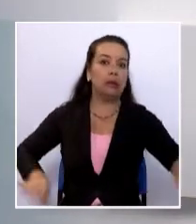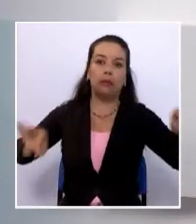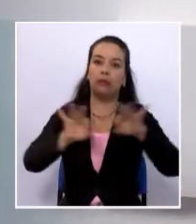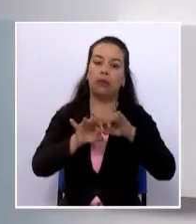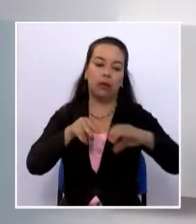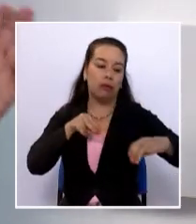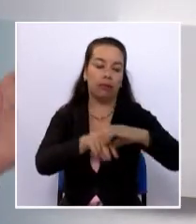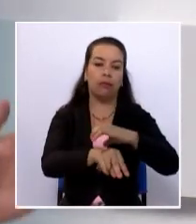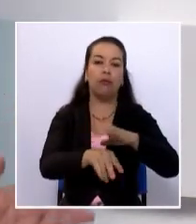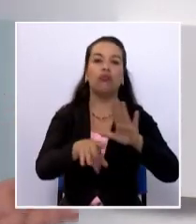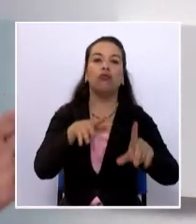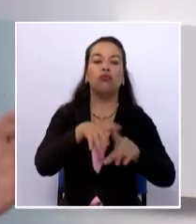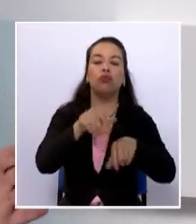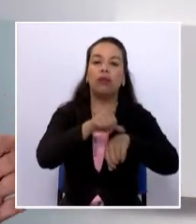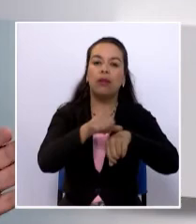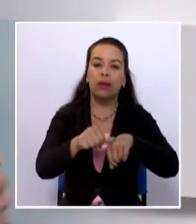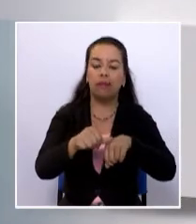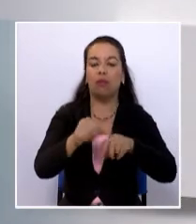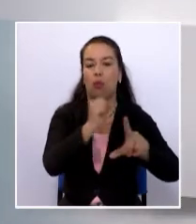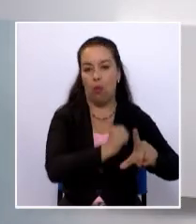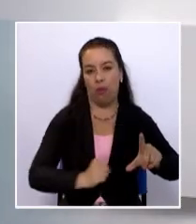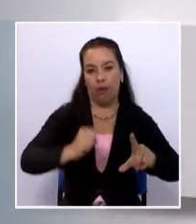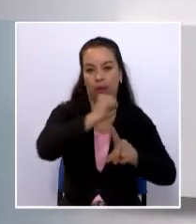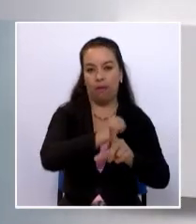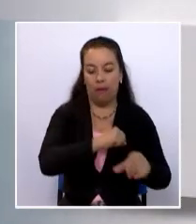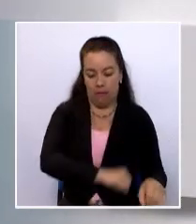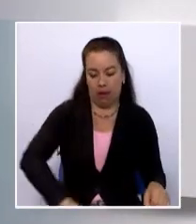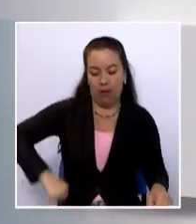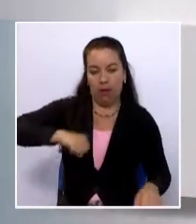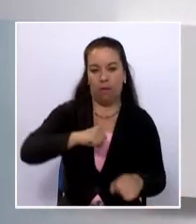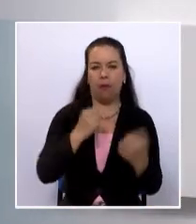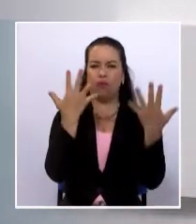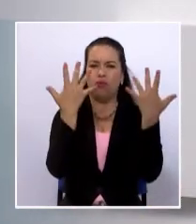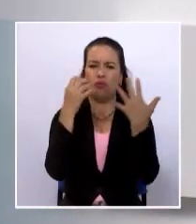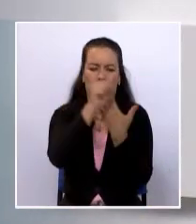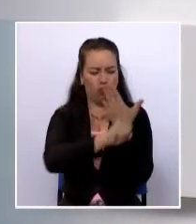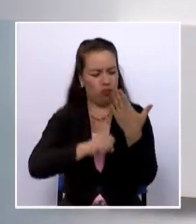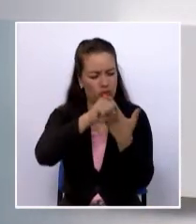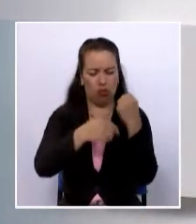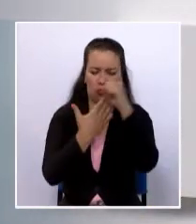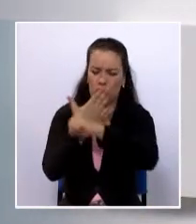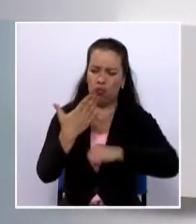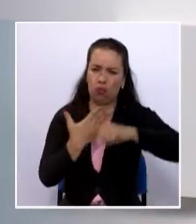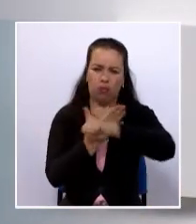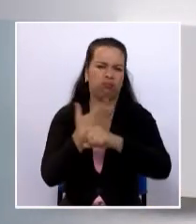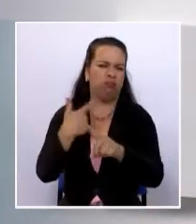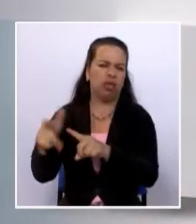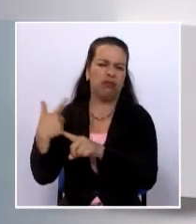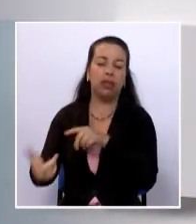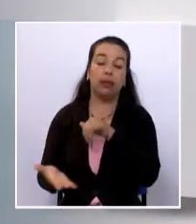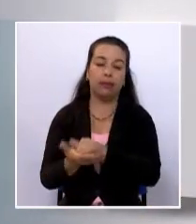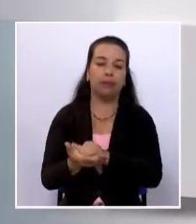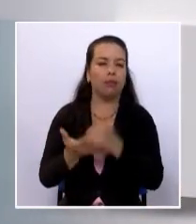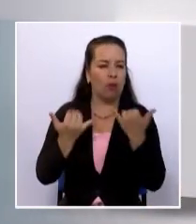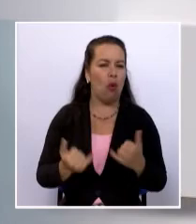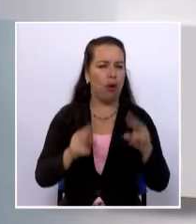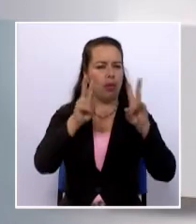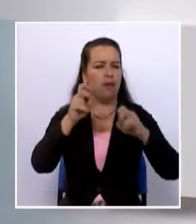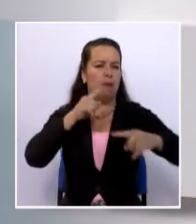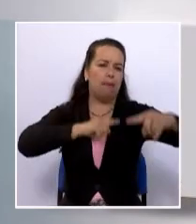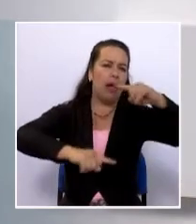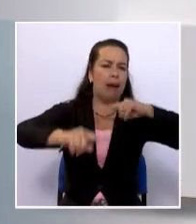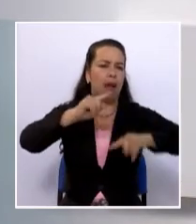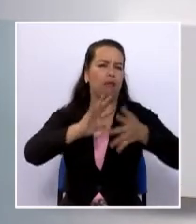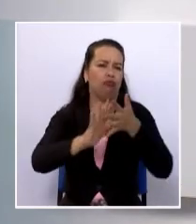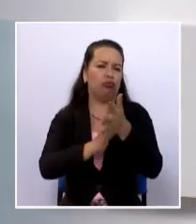os voy a articular por medio de ecografía para los dolores articulares para las lesiones osteomusculares entonces pues vamos a ir tratando de